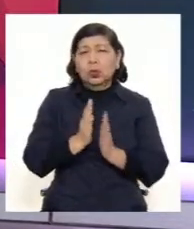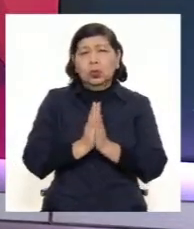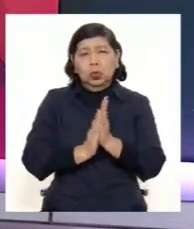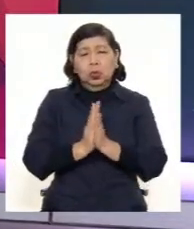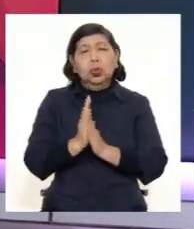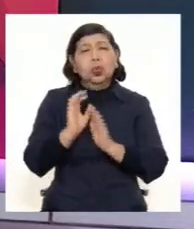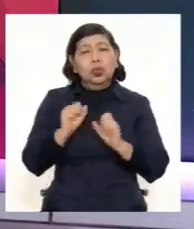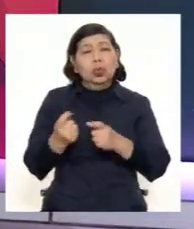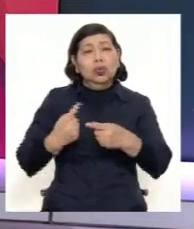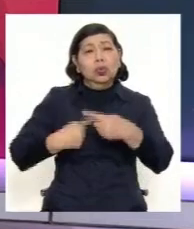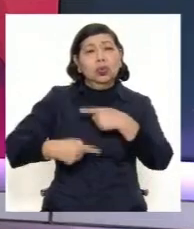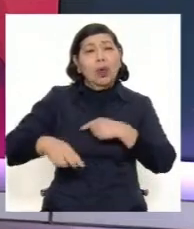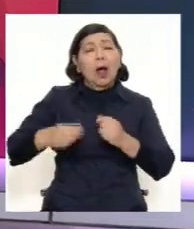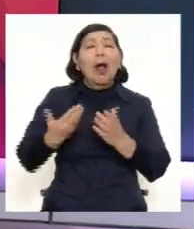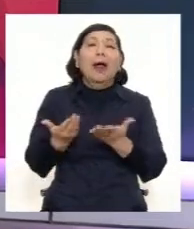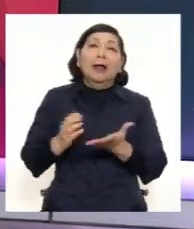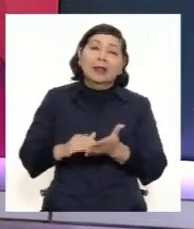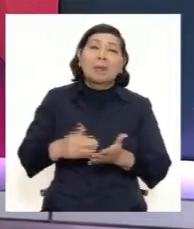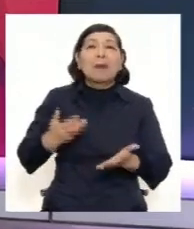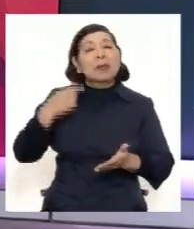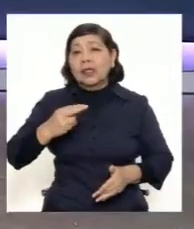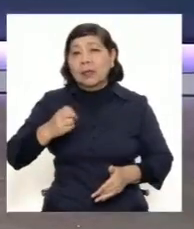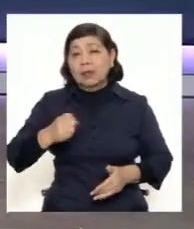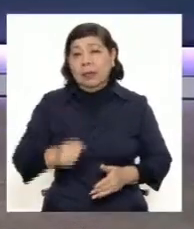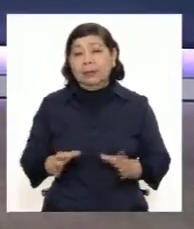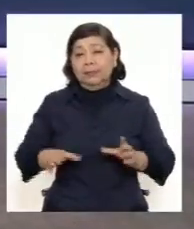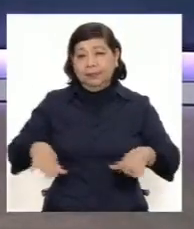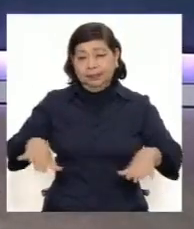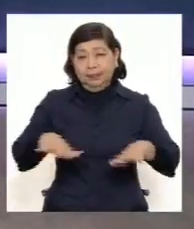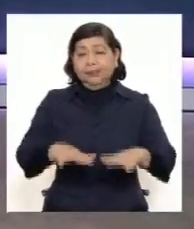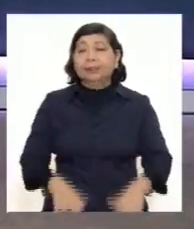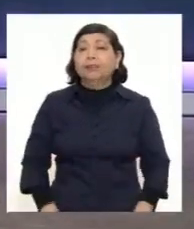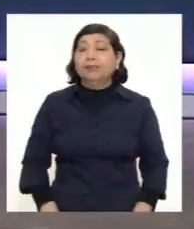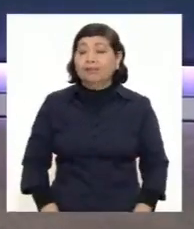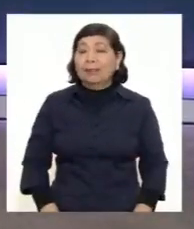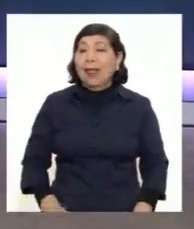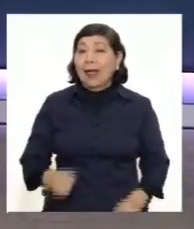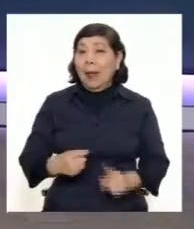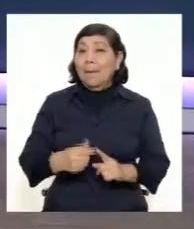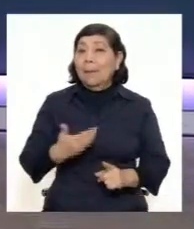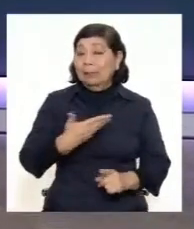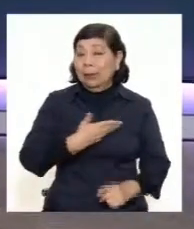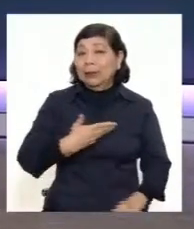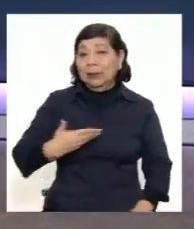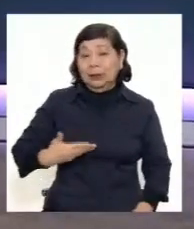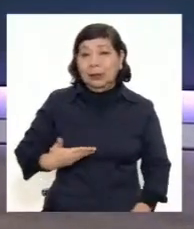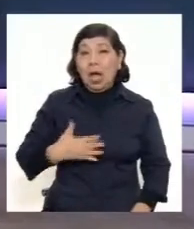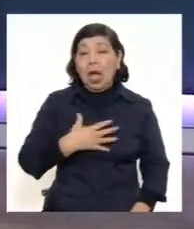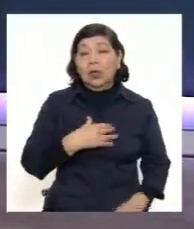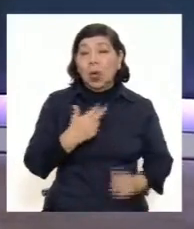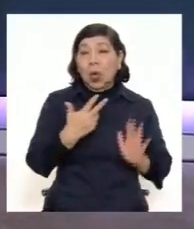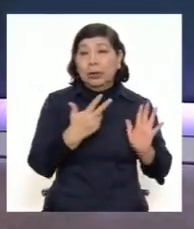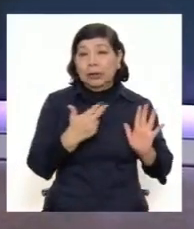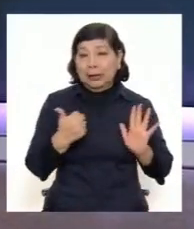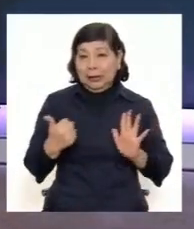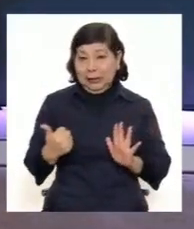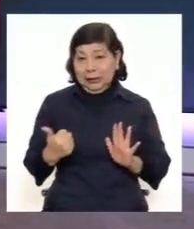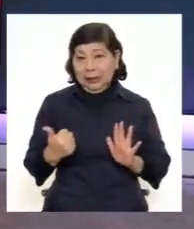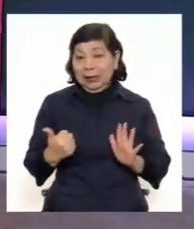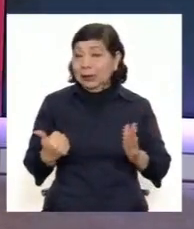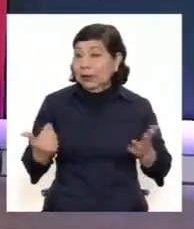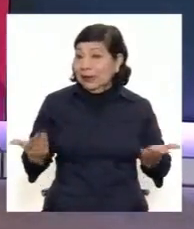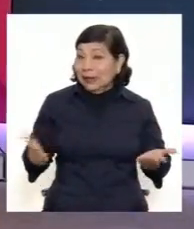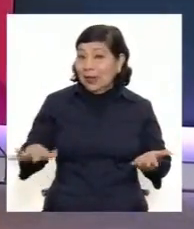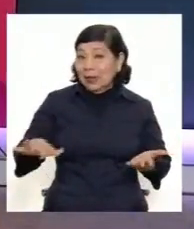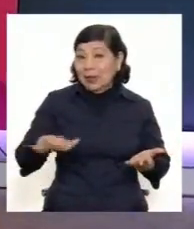su posible regreso a la política nacional. Así es, murió el expresidente Alberto Fujimori a los 86 años, en un contexto que